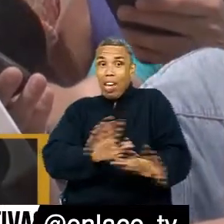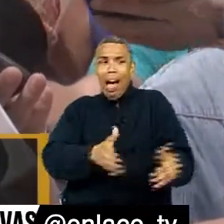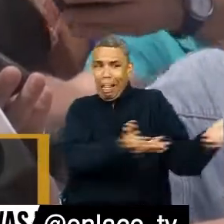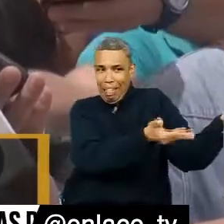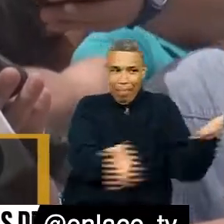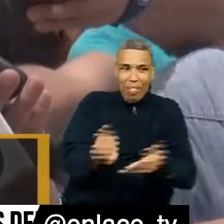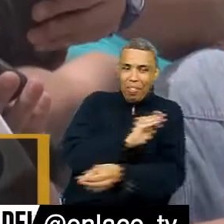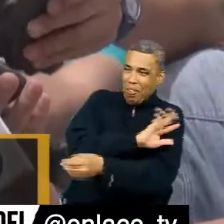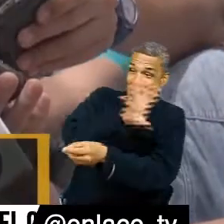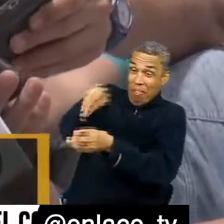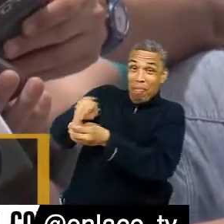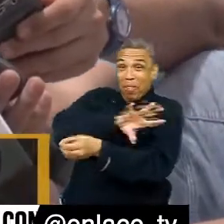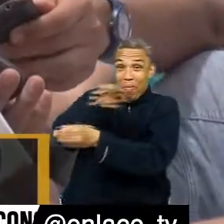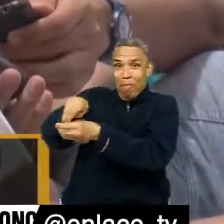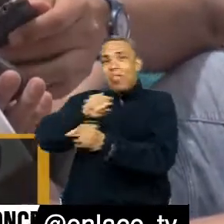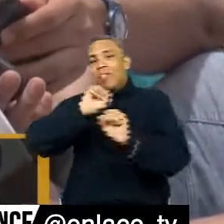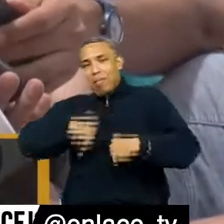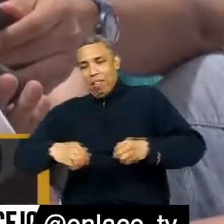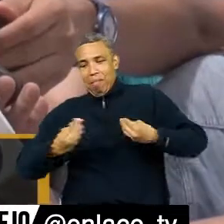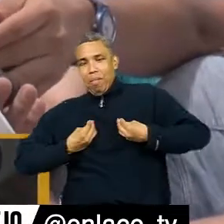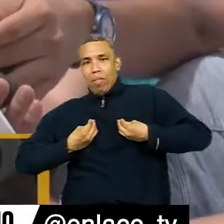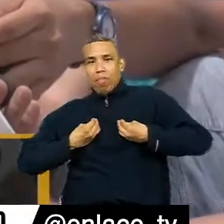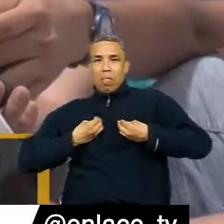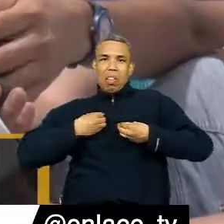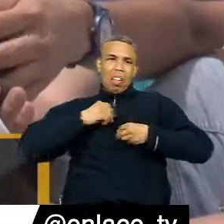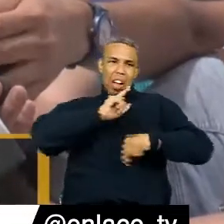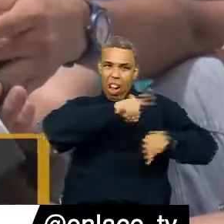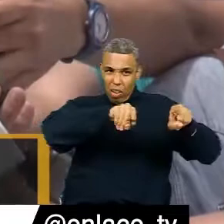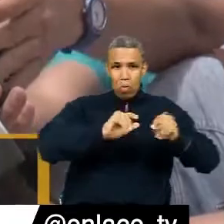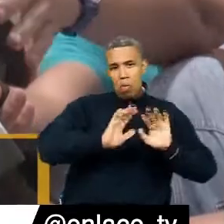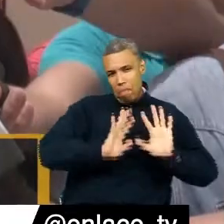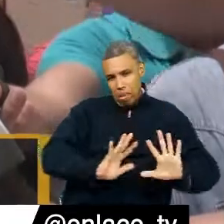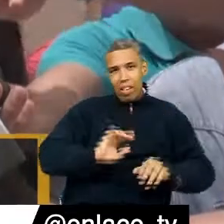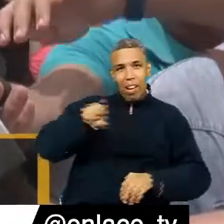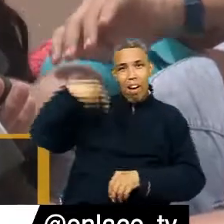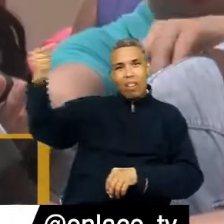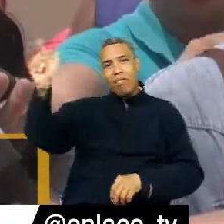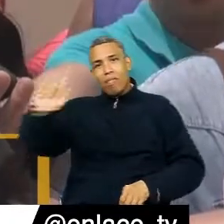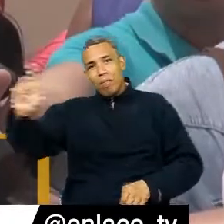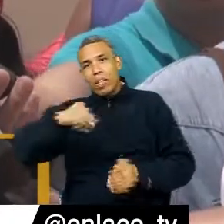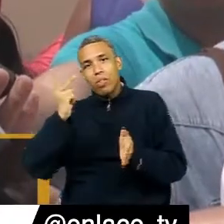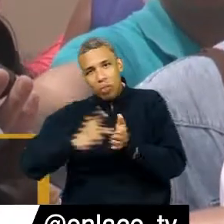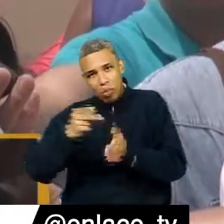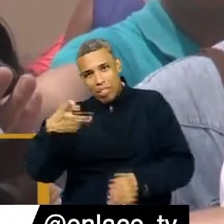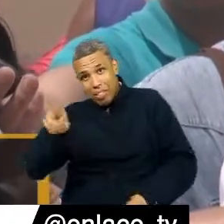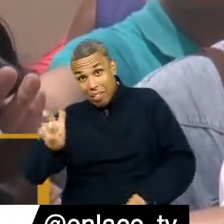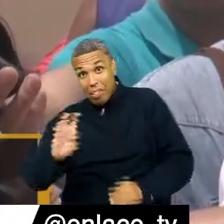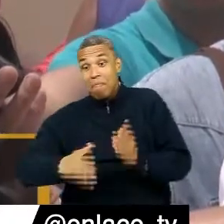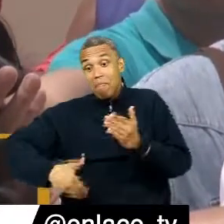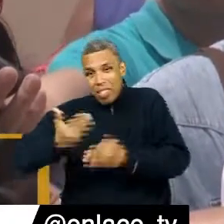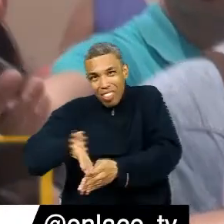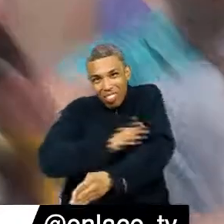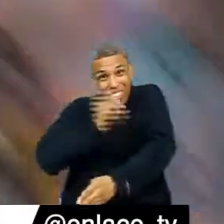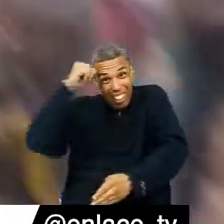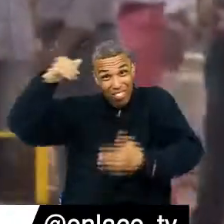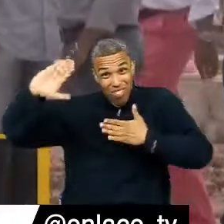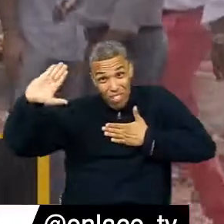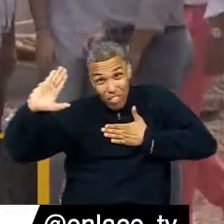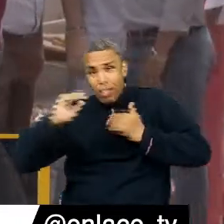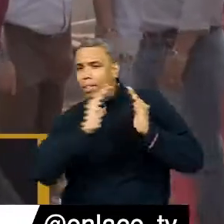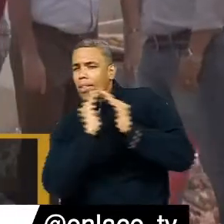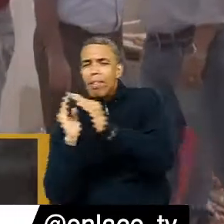inicio a los 2.000 apartamentos, vivienda que vamos a entregar en estos 4 años de gobierno.